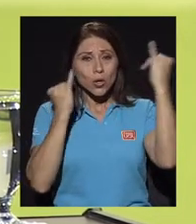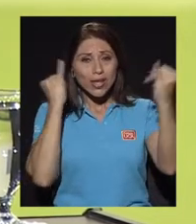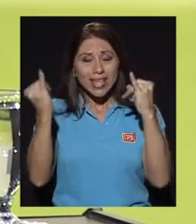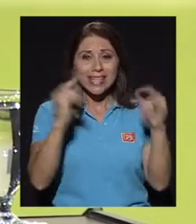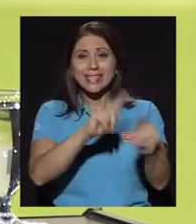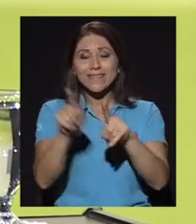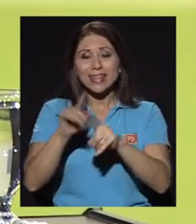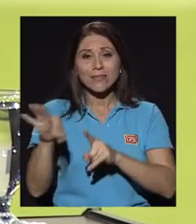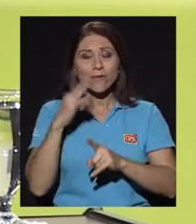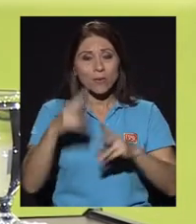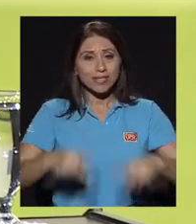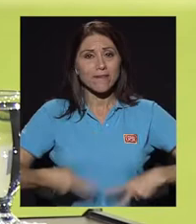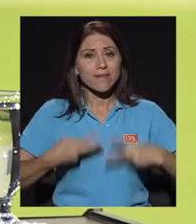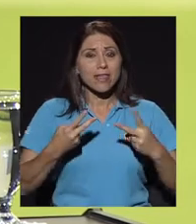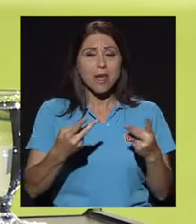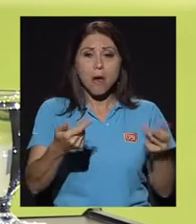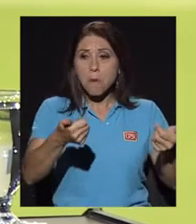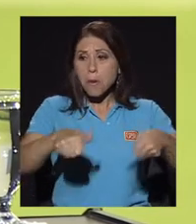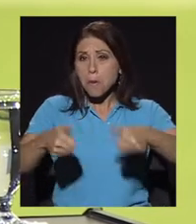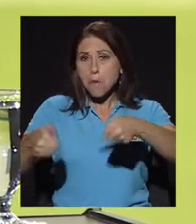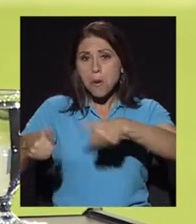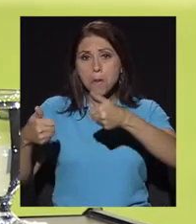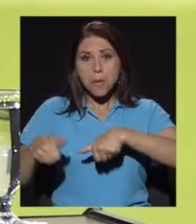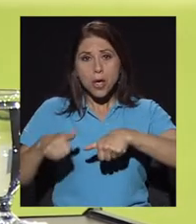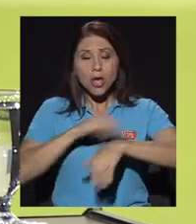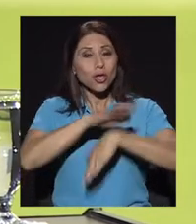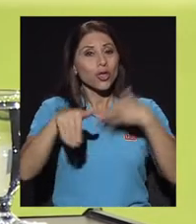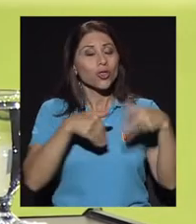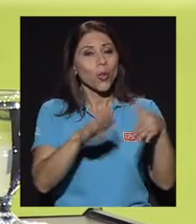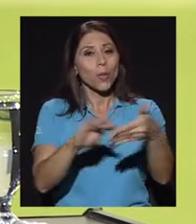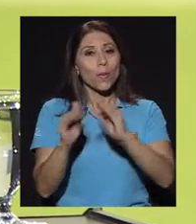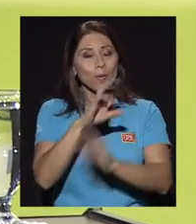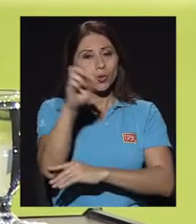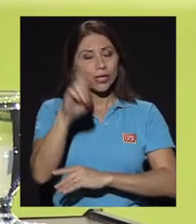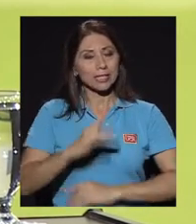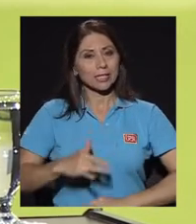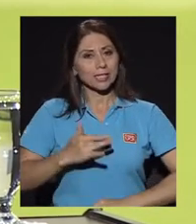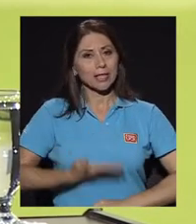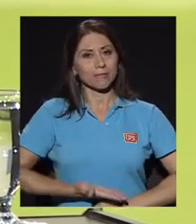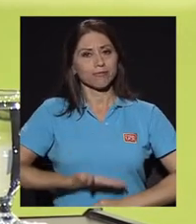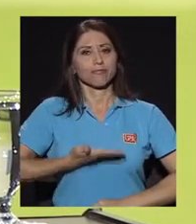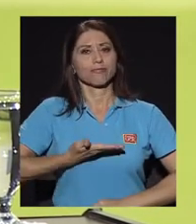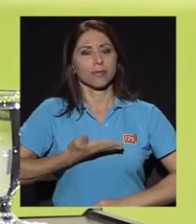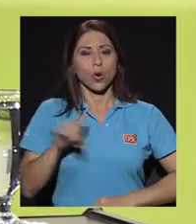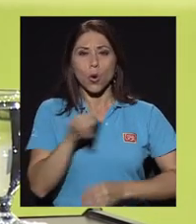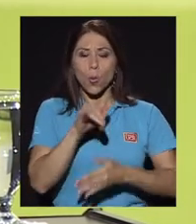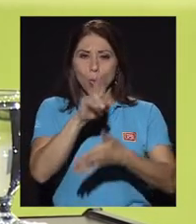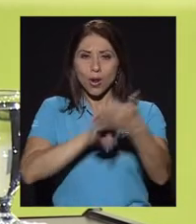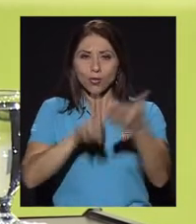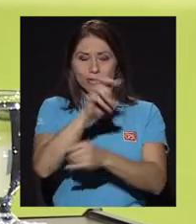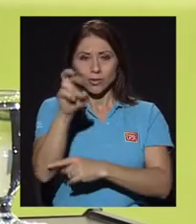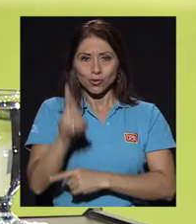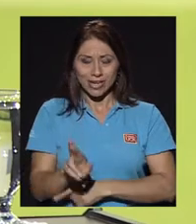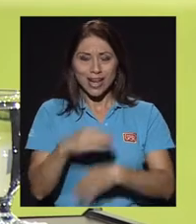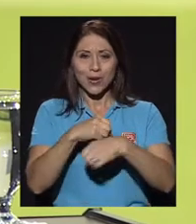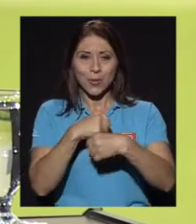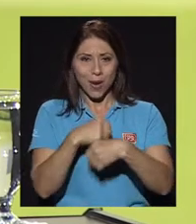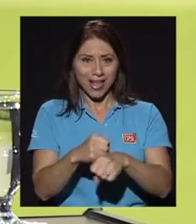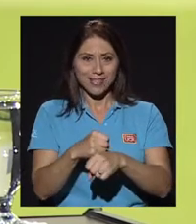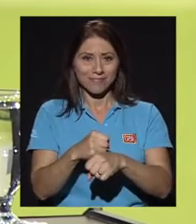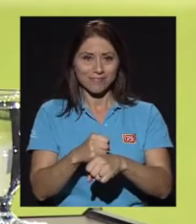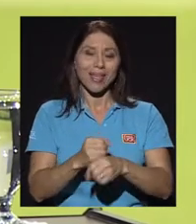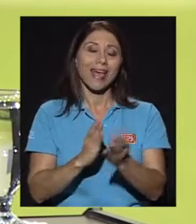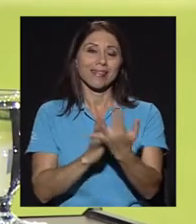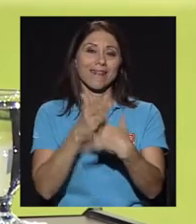vida sea uno de esos rasgos nacionales de los cuales se enorgullezca todo el pueblo costarricense, tal como la Universidad de Costa Rica lo hace